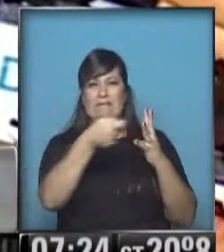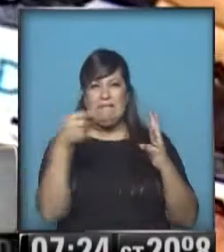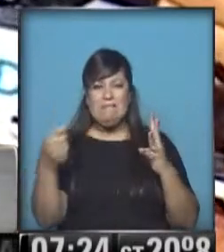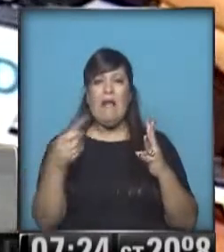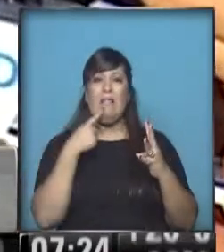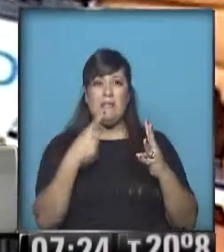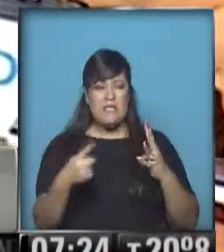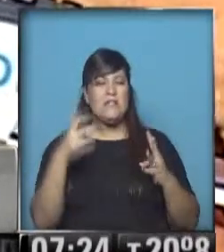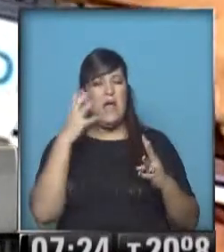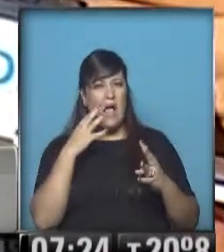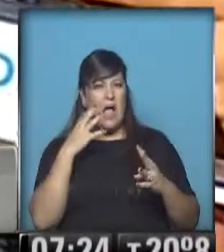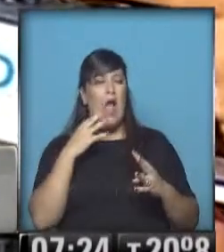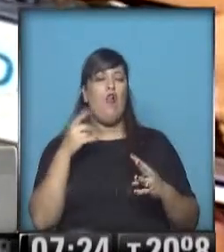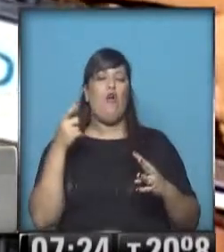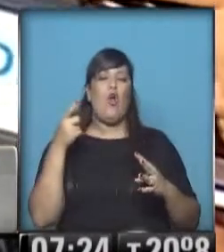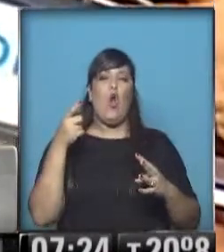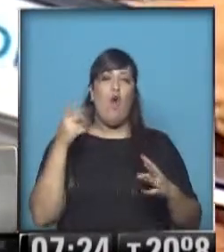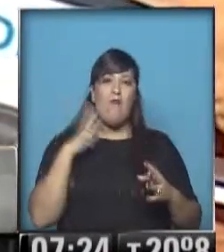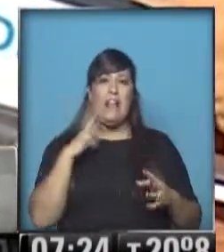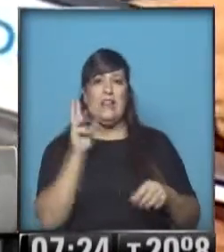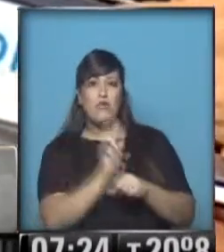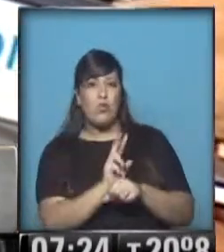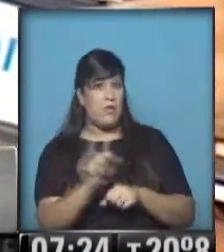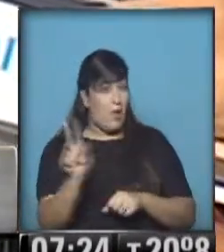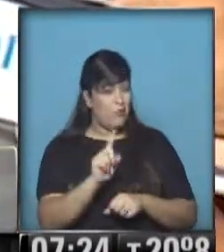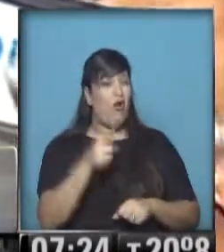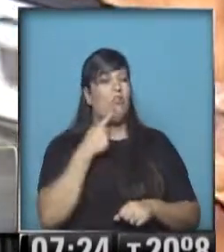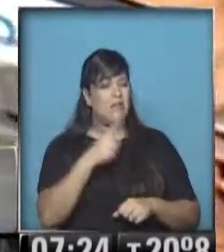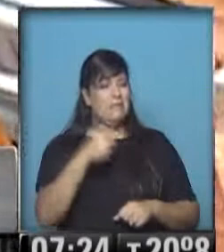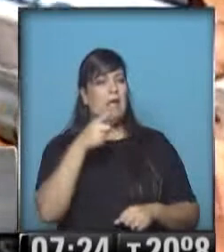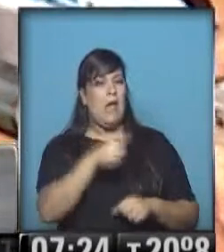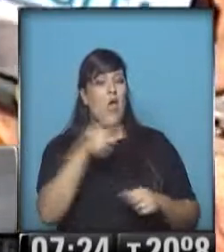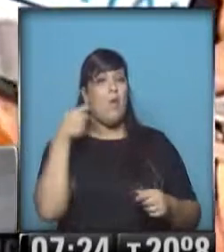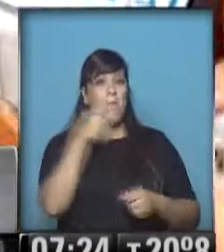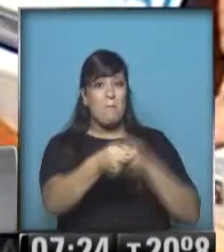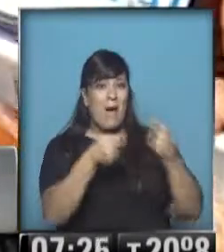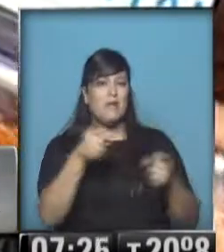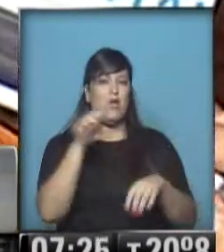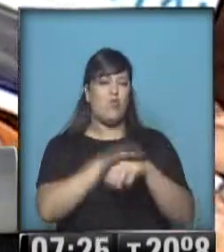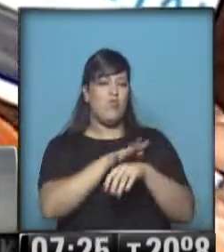hecho de inseguridad, sino que es un cuádruple crimen con tinte mafioso.